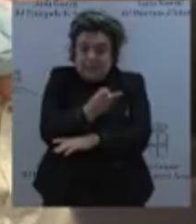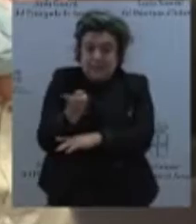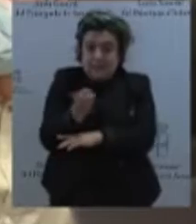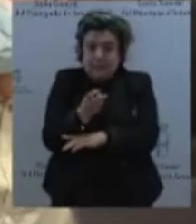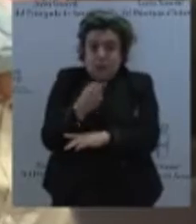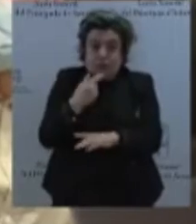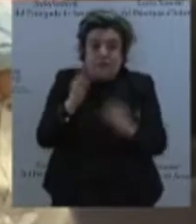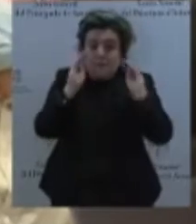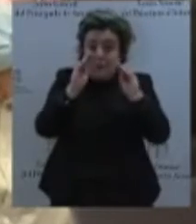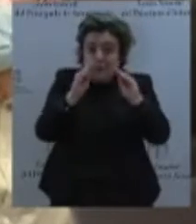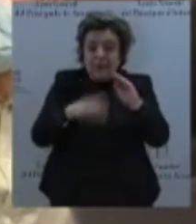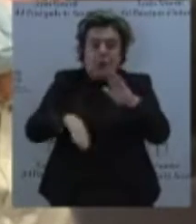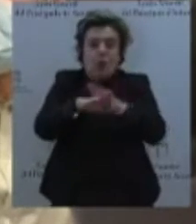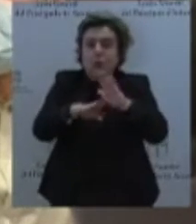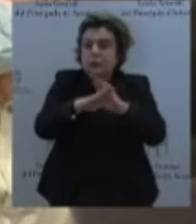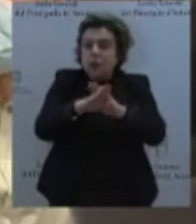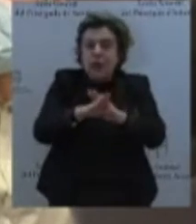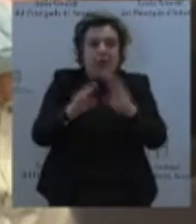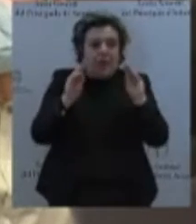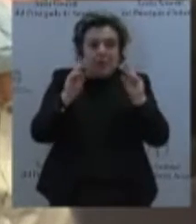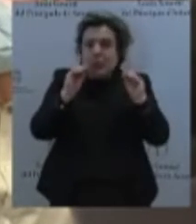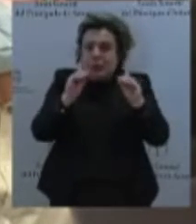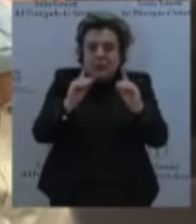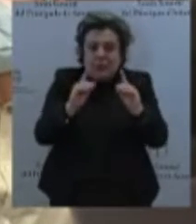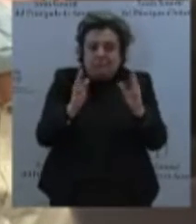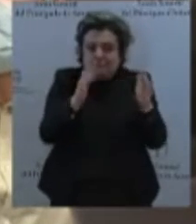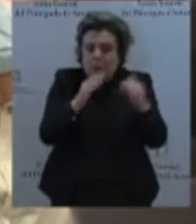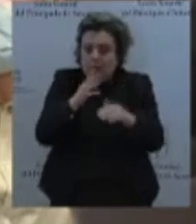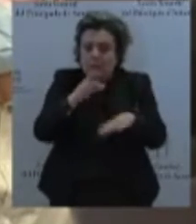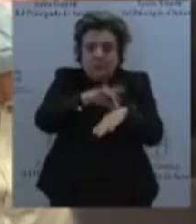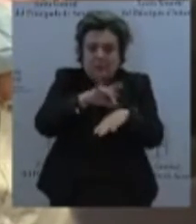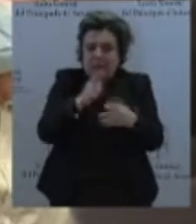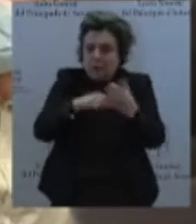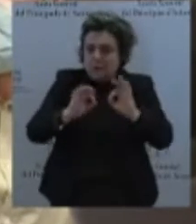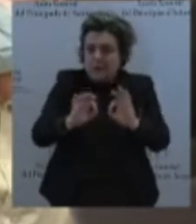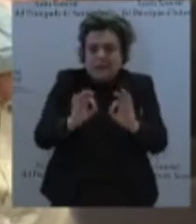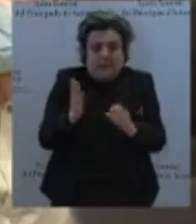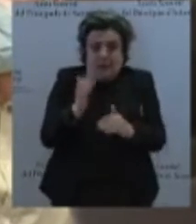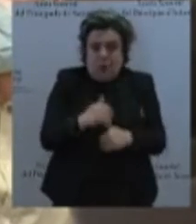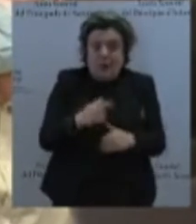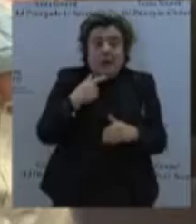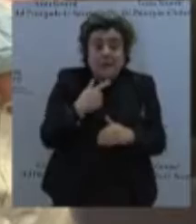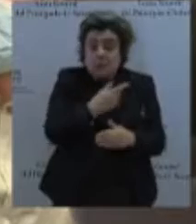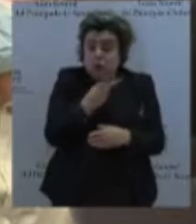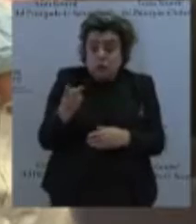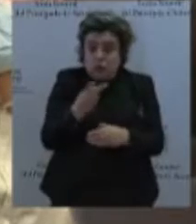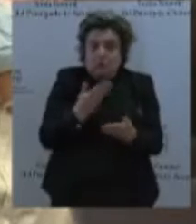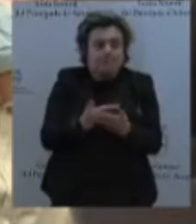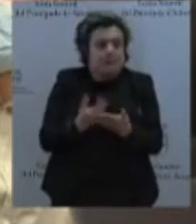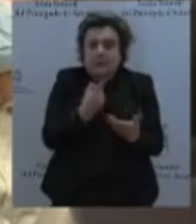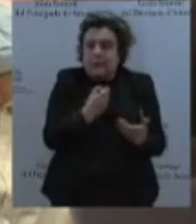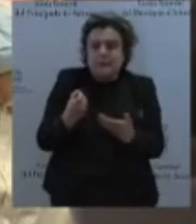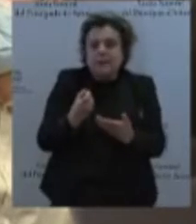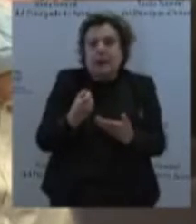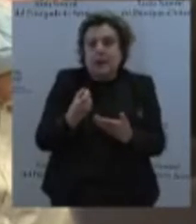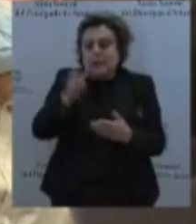neurológicas. Estos condicionantes justificarían por sí solos la necesidad de incorporar especialistas a los centros periféricos. Pero es que, además, el